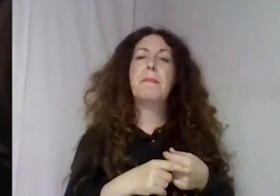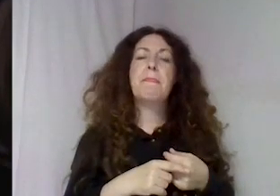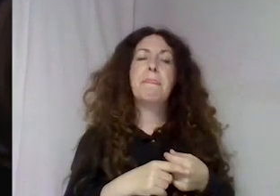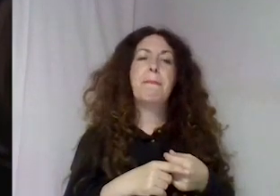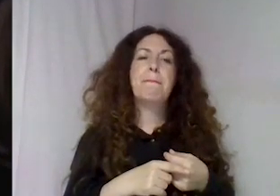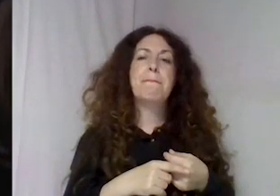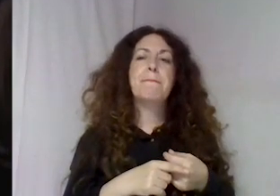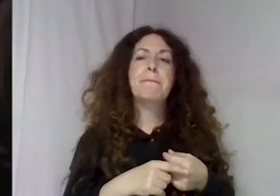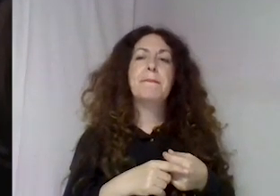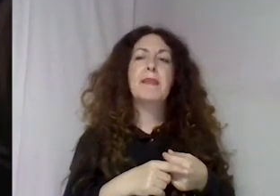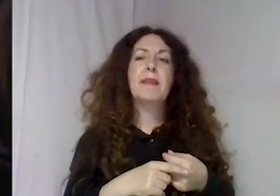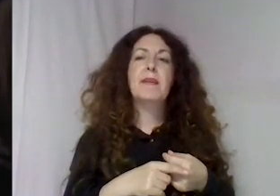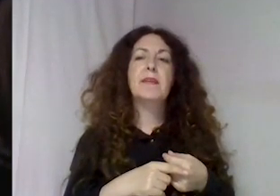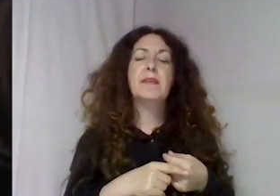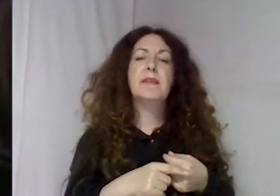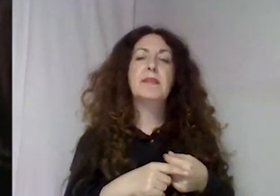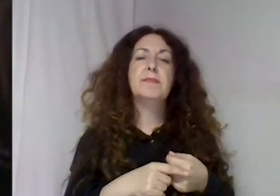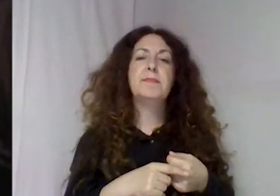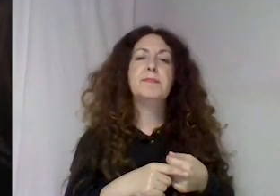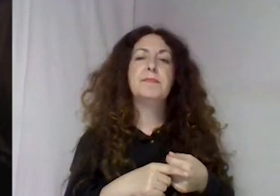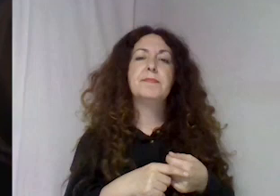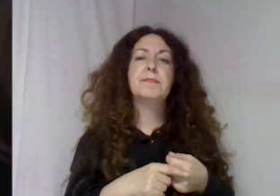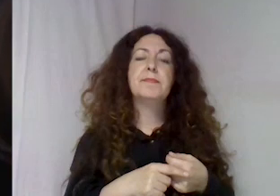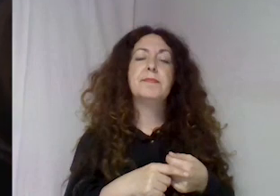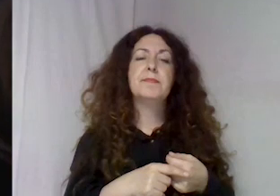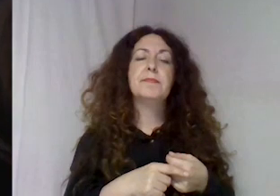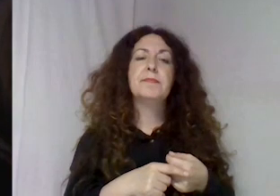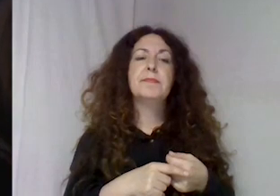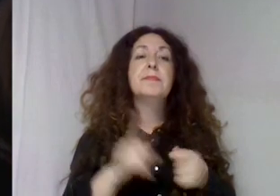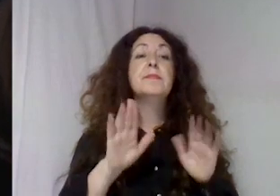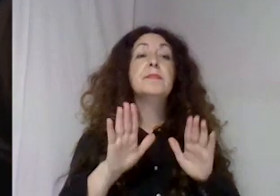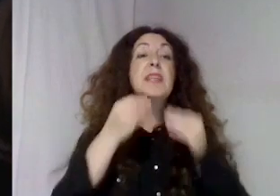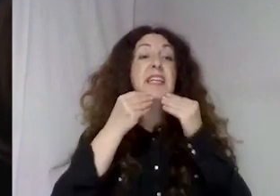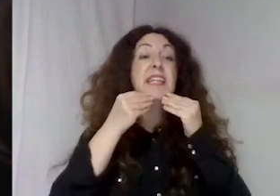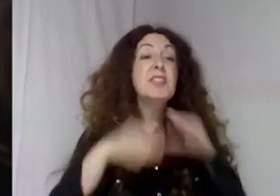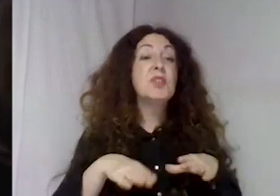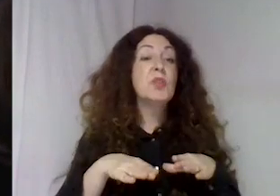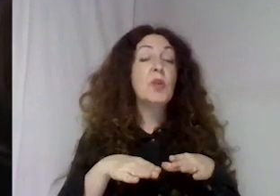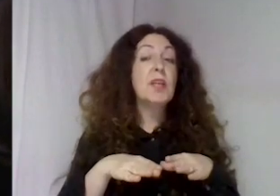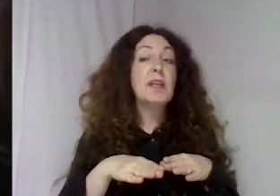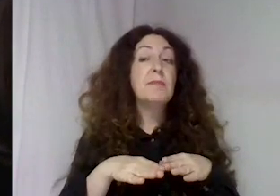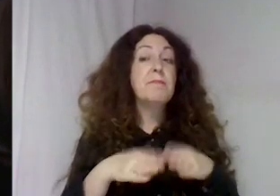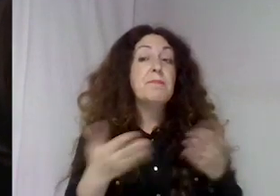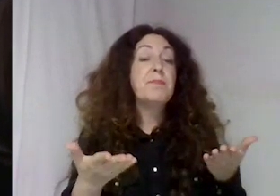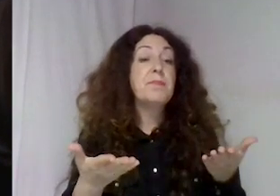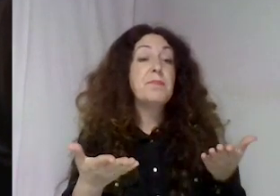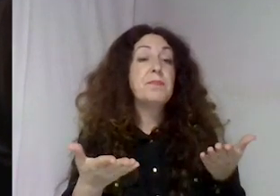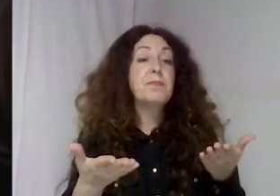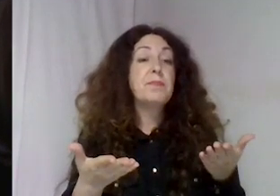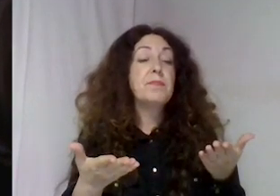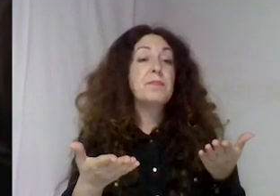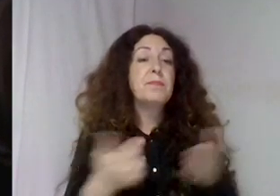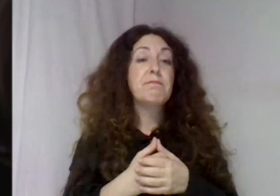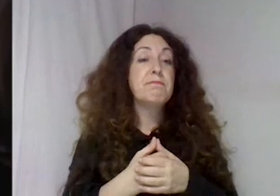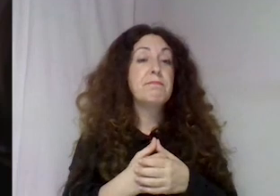no, absolutamente. Y parte de eso ha ocurrido en el siglo XX, casi en la segunda mitad del